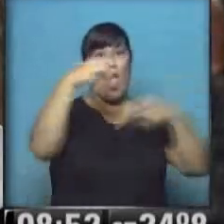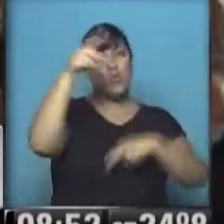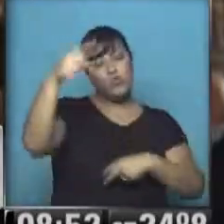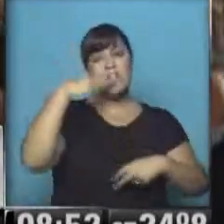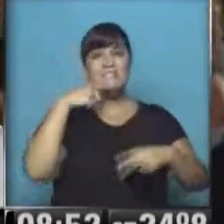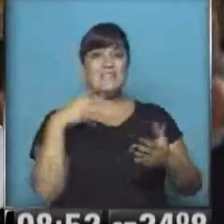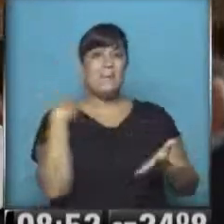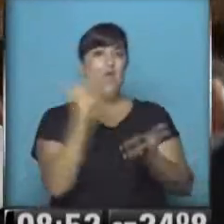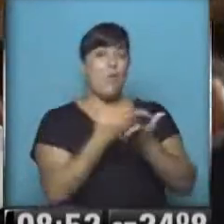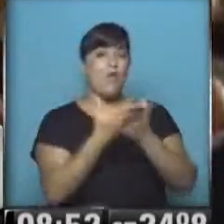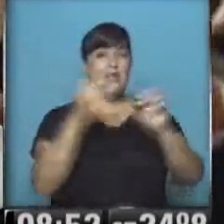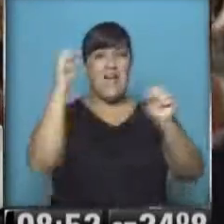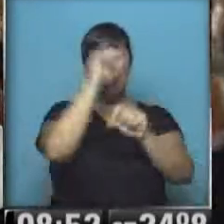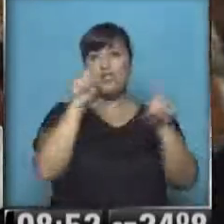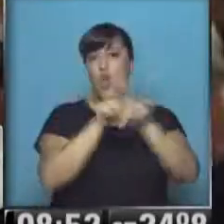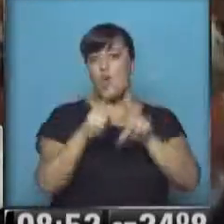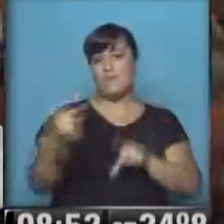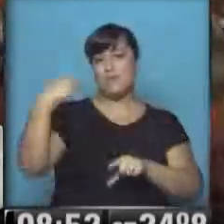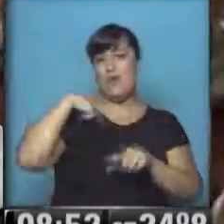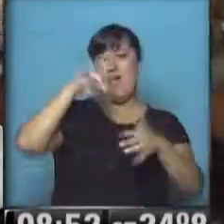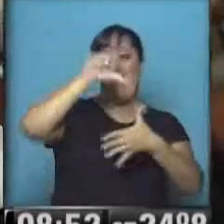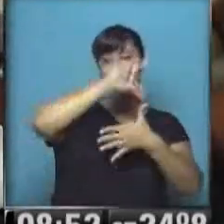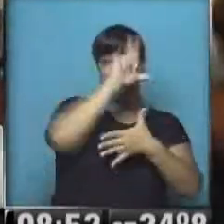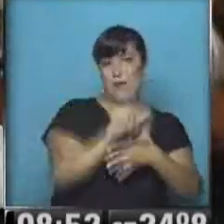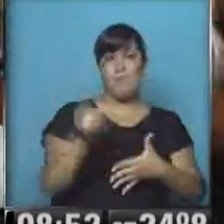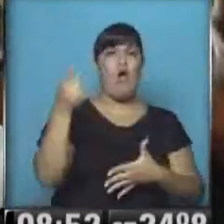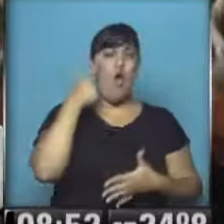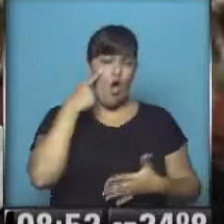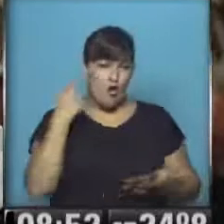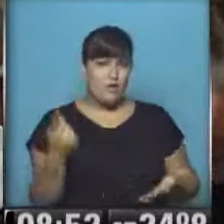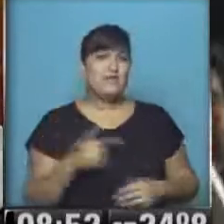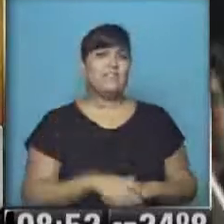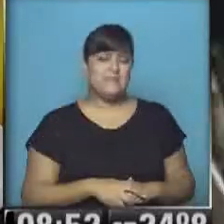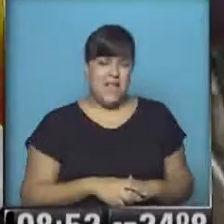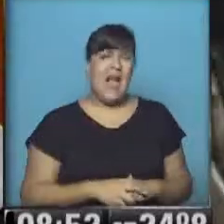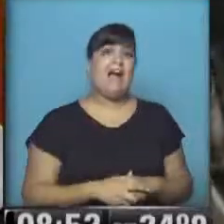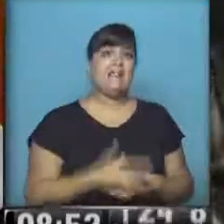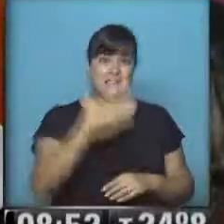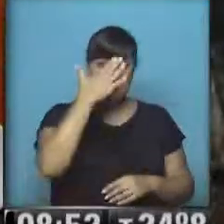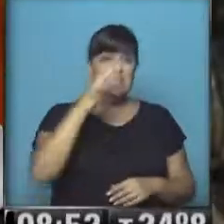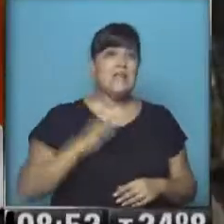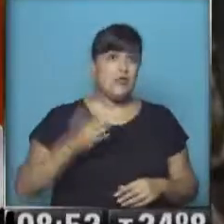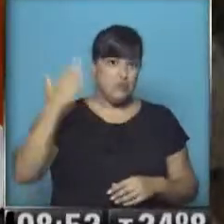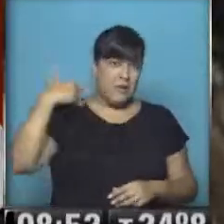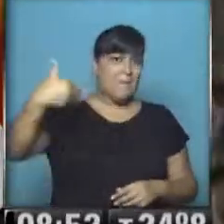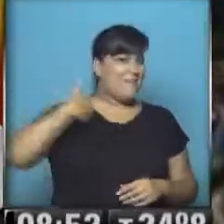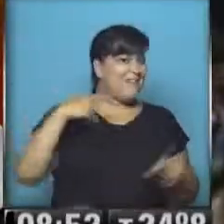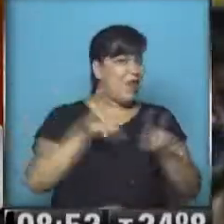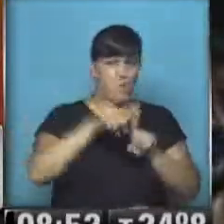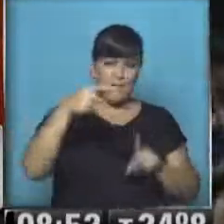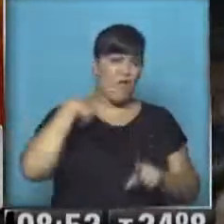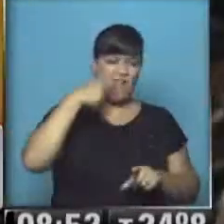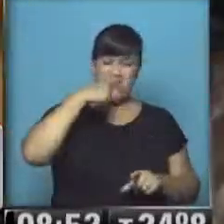grecia como lo que nos proponían a los países de américa latina una década y media atrás el desafío